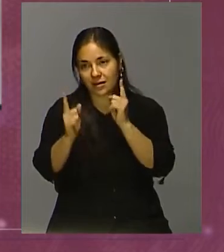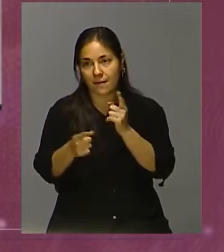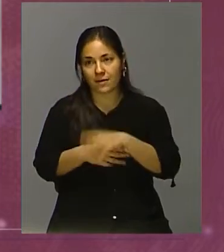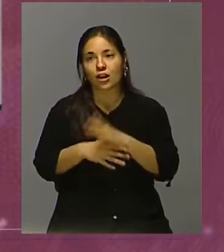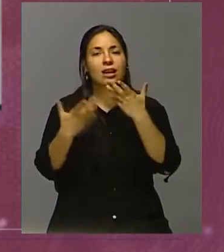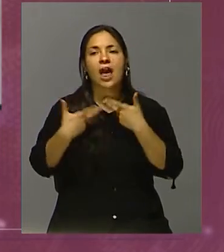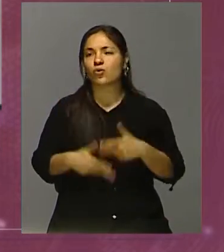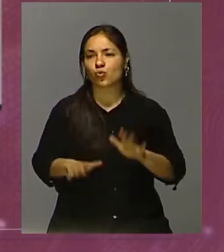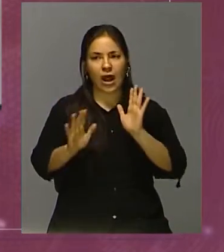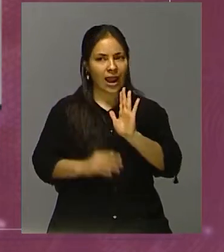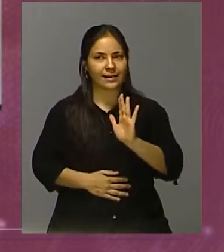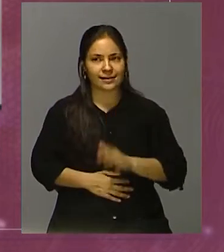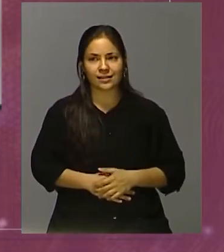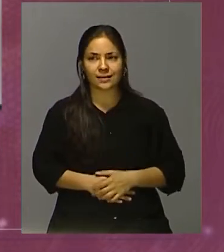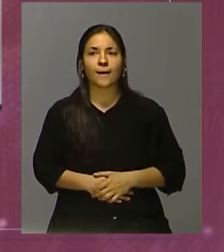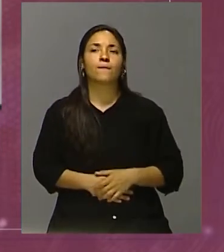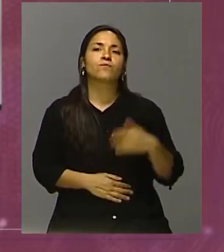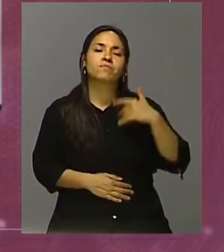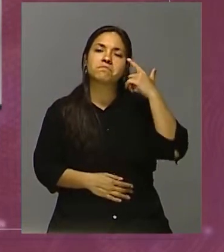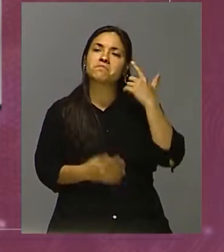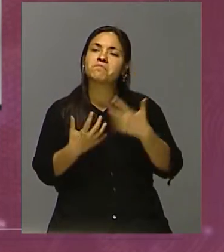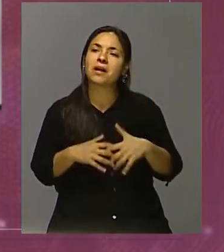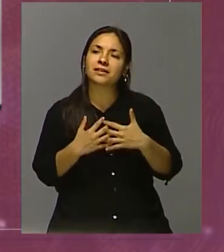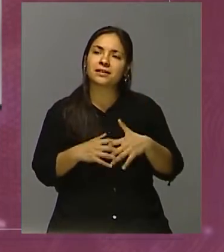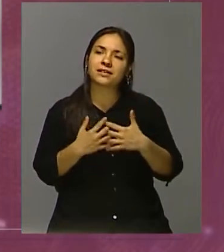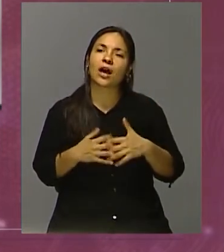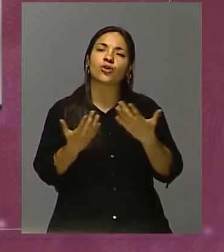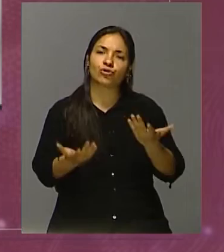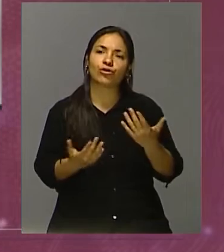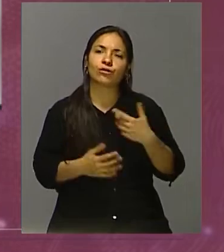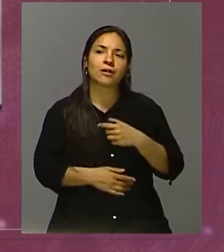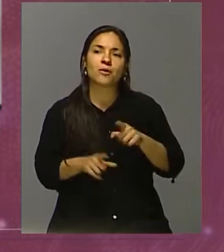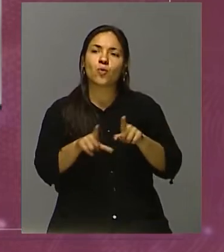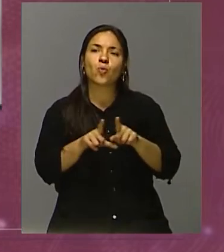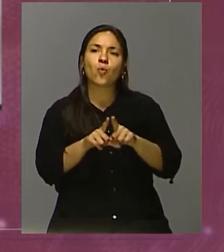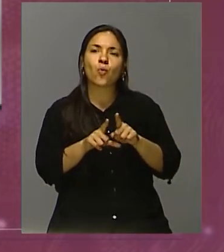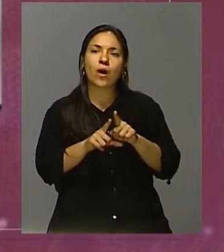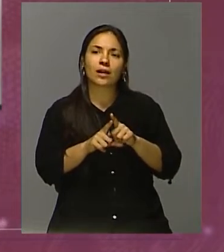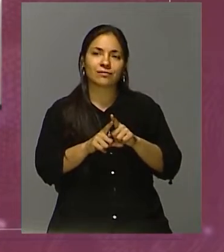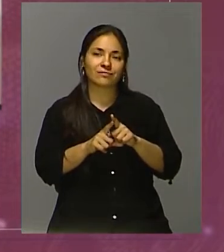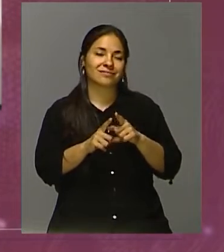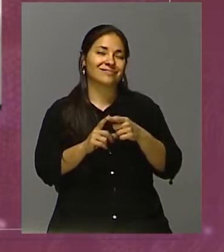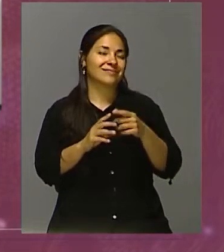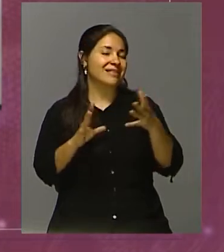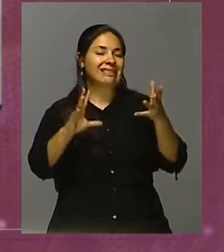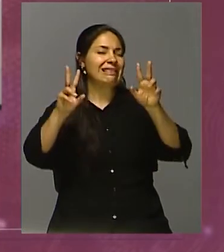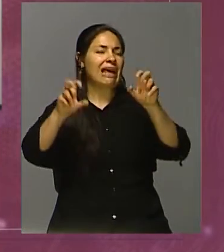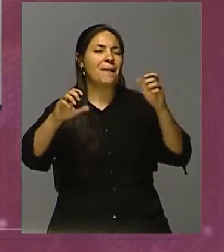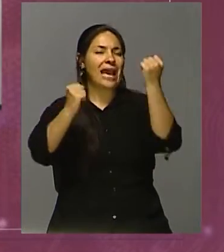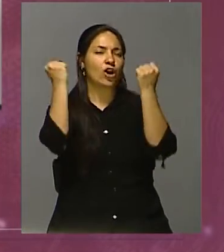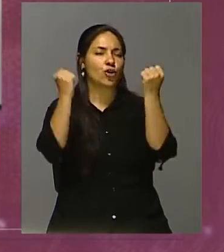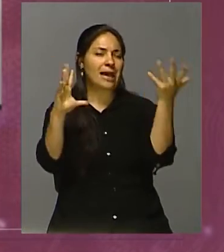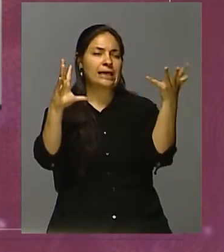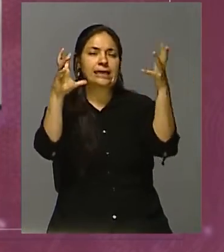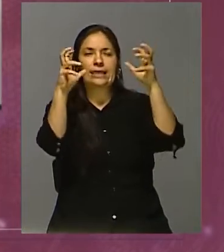natural. sí, se me ocurre pensar que a partir de esto, ¿no? Que es un reflejo y sacando de lado las crisis, que las crisis económicas a los